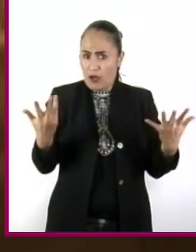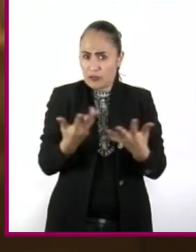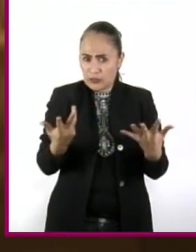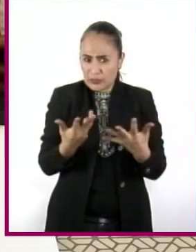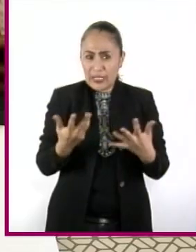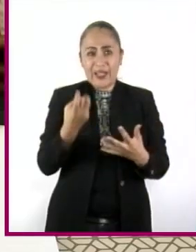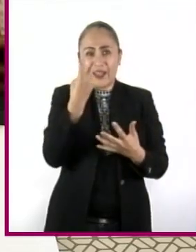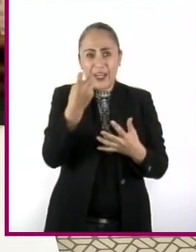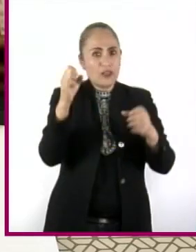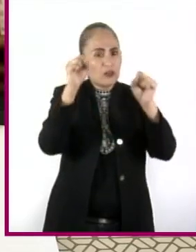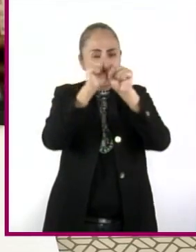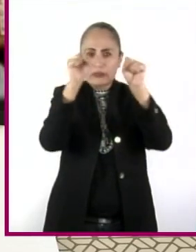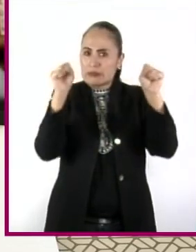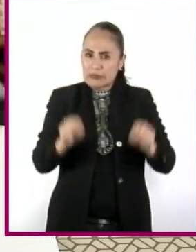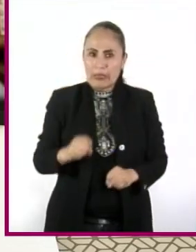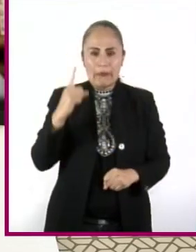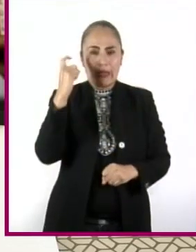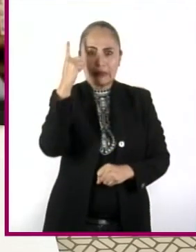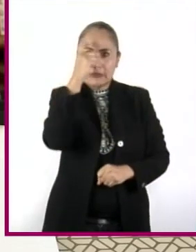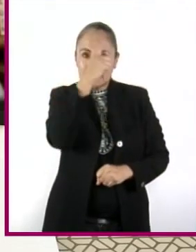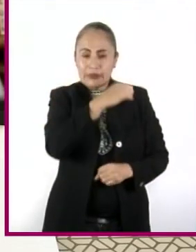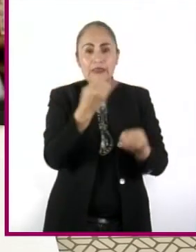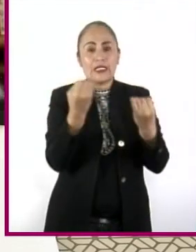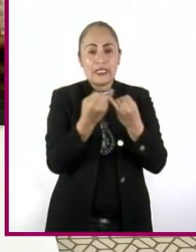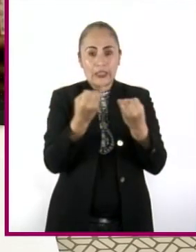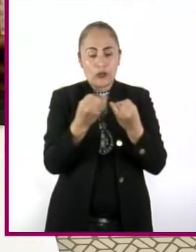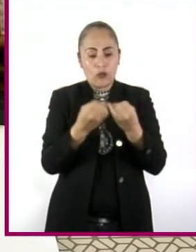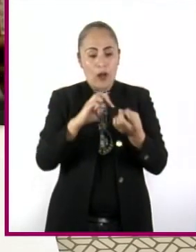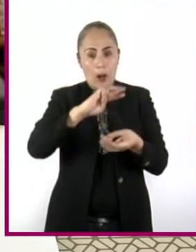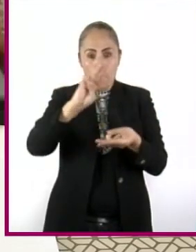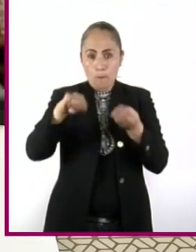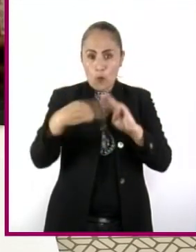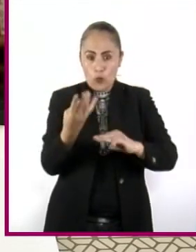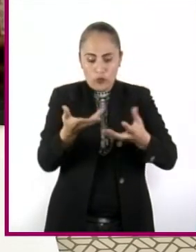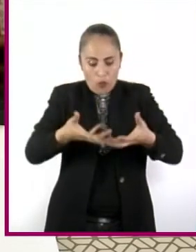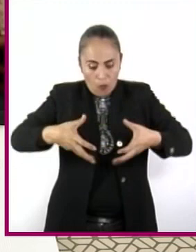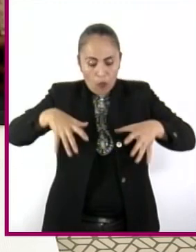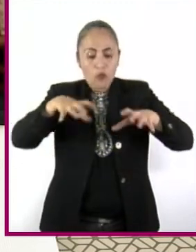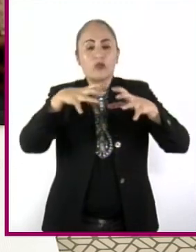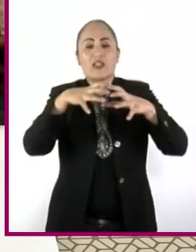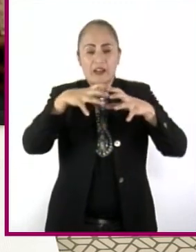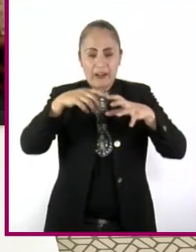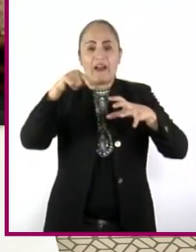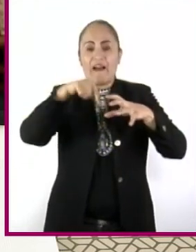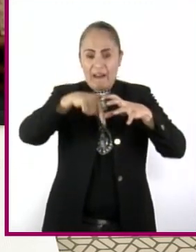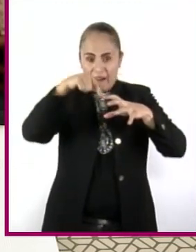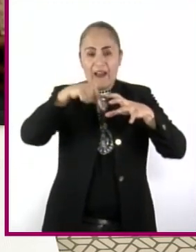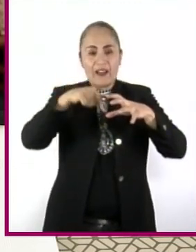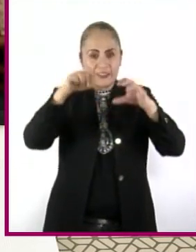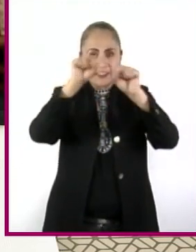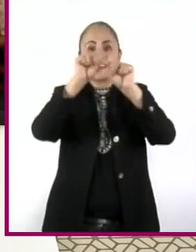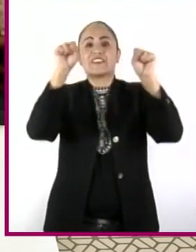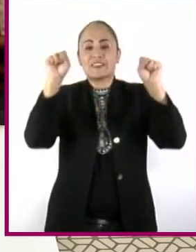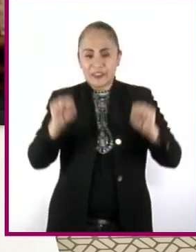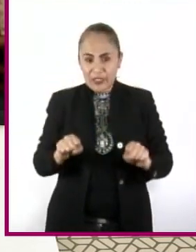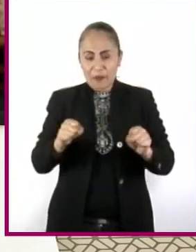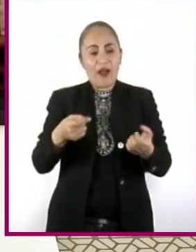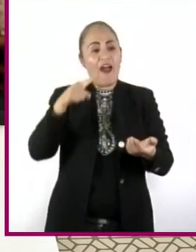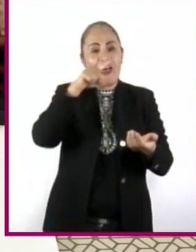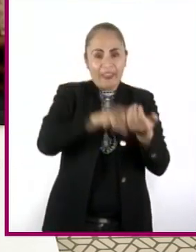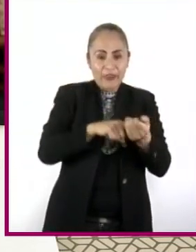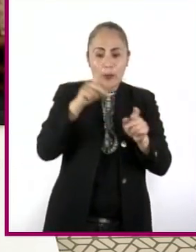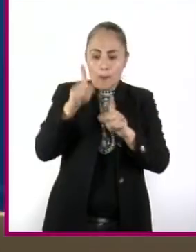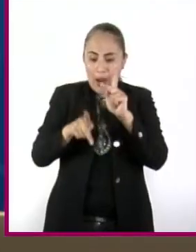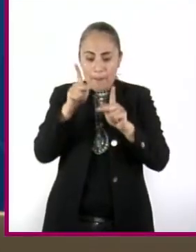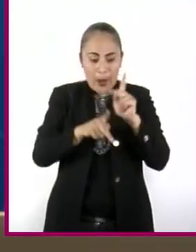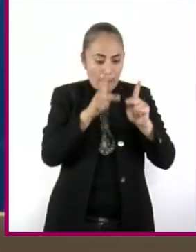complejo. Nuestra Tierra, Gaia, es precisamente un gran sistema complejo en donde sus componentes están